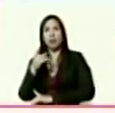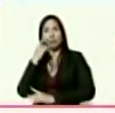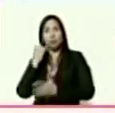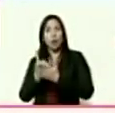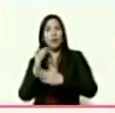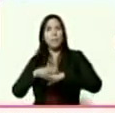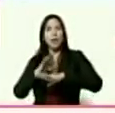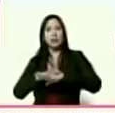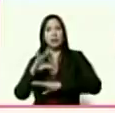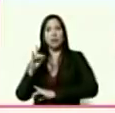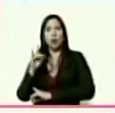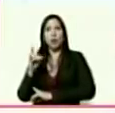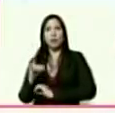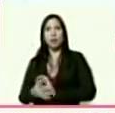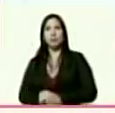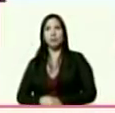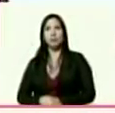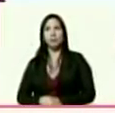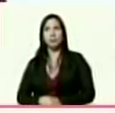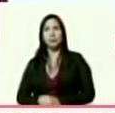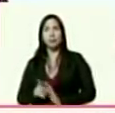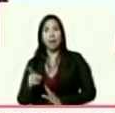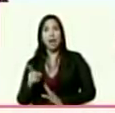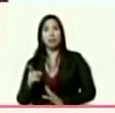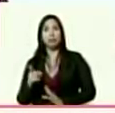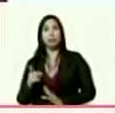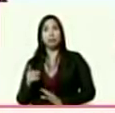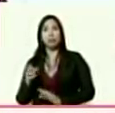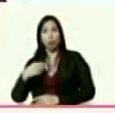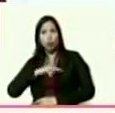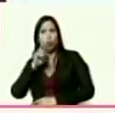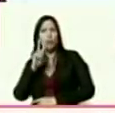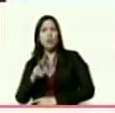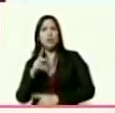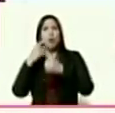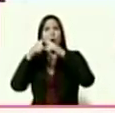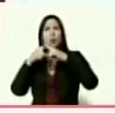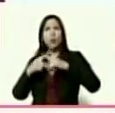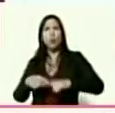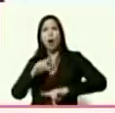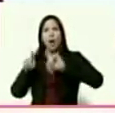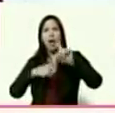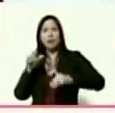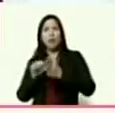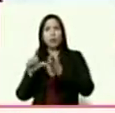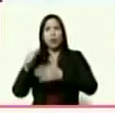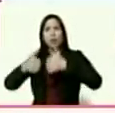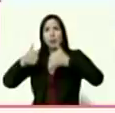Bolivia. Ayer salieron unas encuestas donde